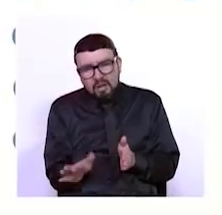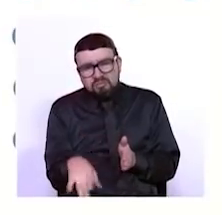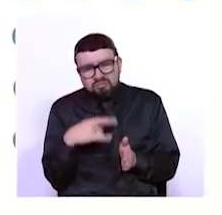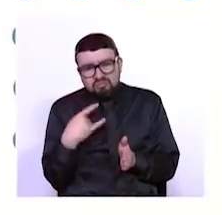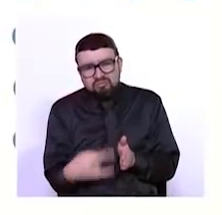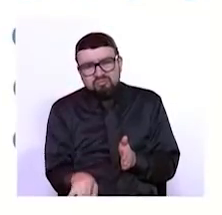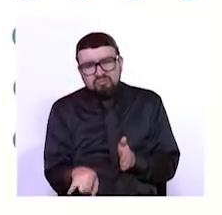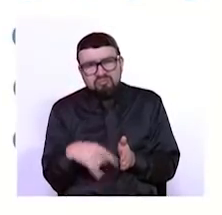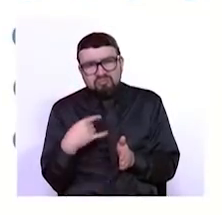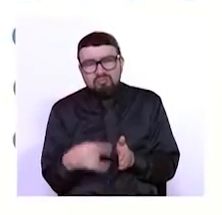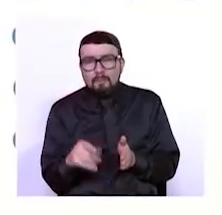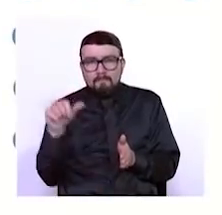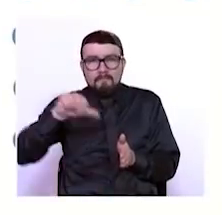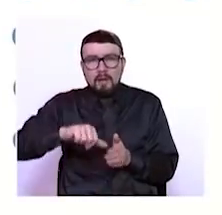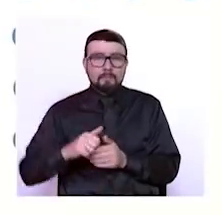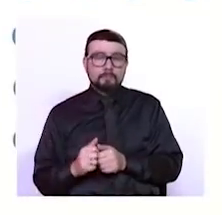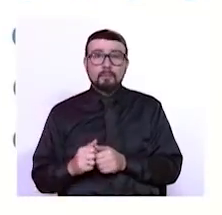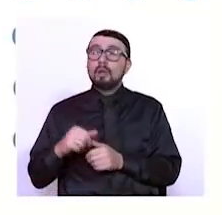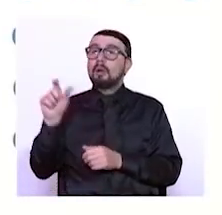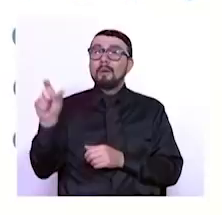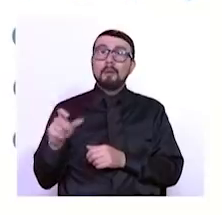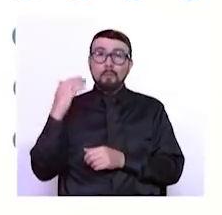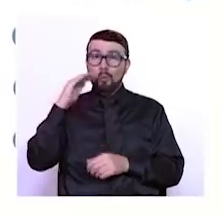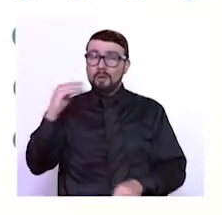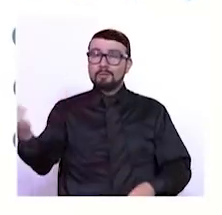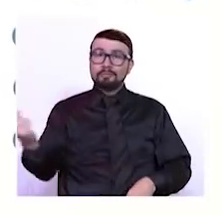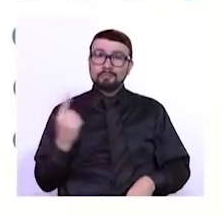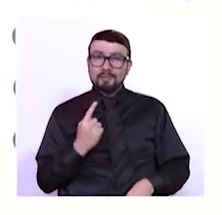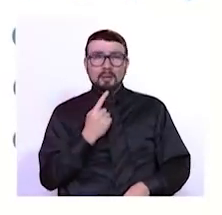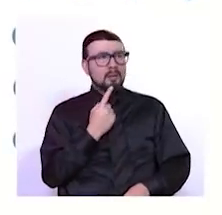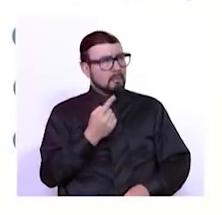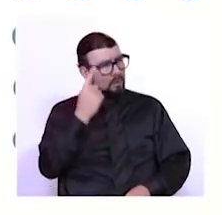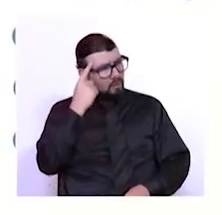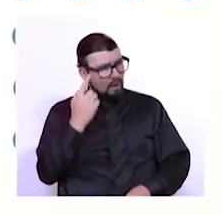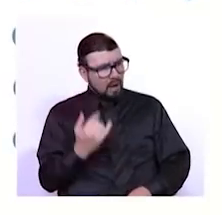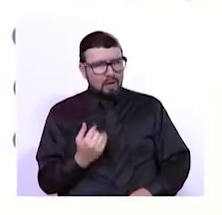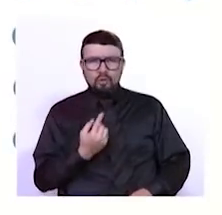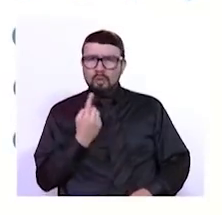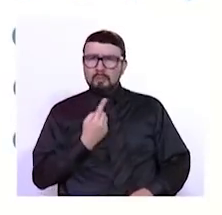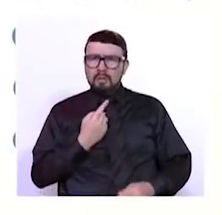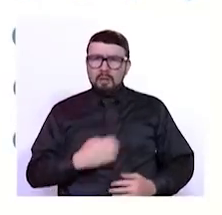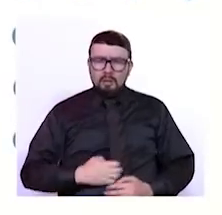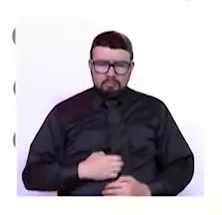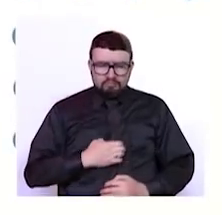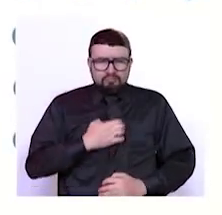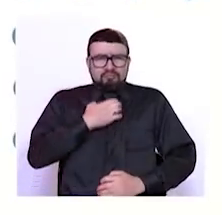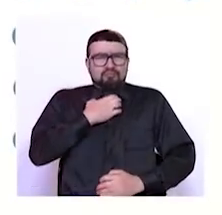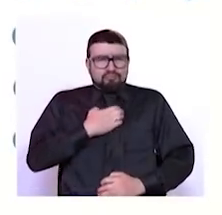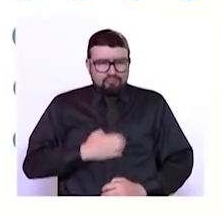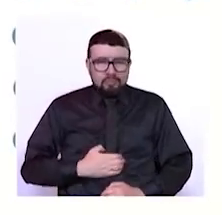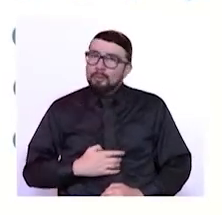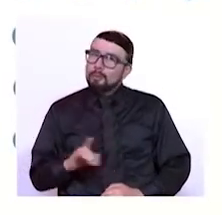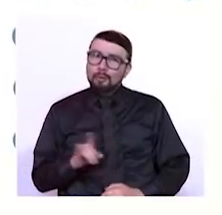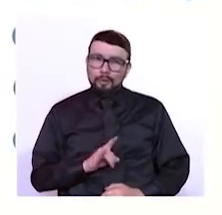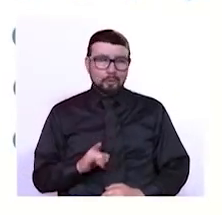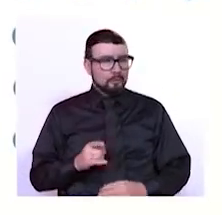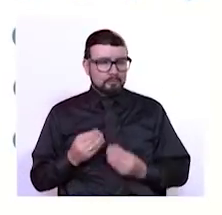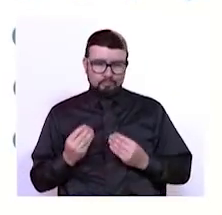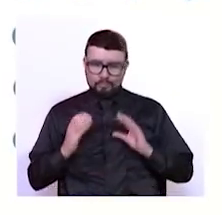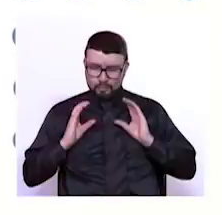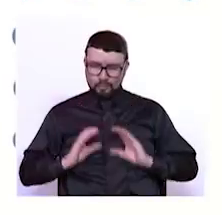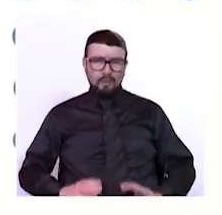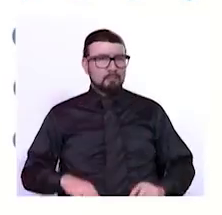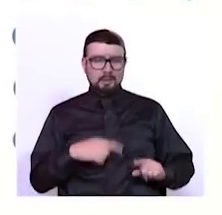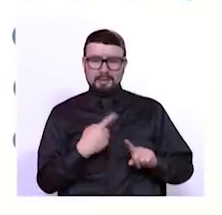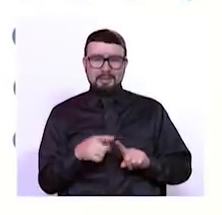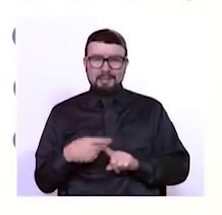me preguntaba: doctor, yo pensé que no había sino reflujo gastroesofágico. No, hay muchas clases de reflujo en el organismo, y